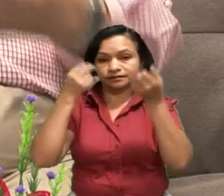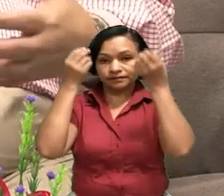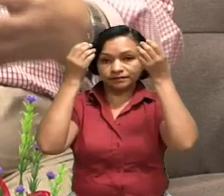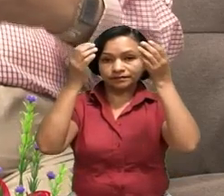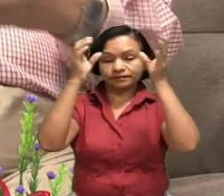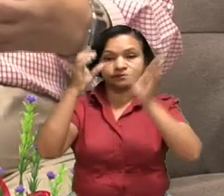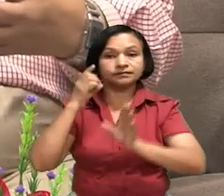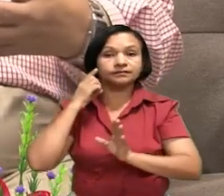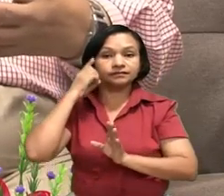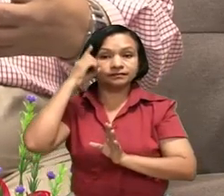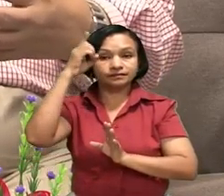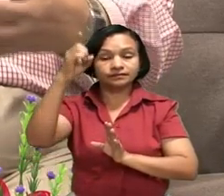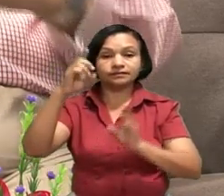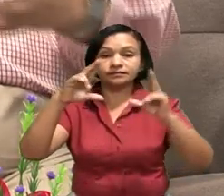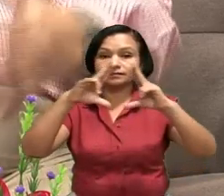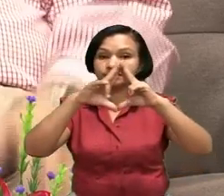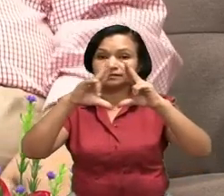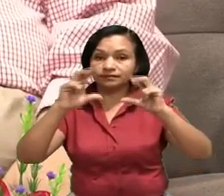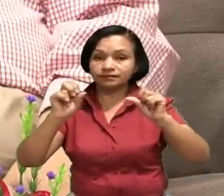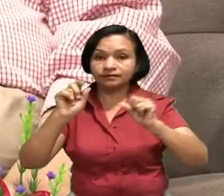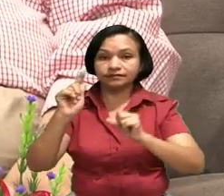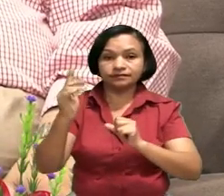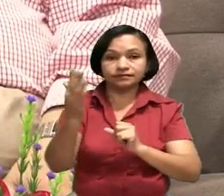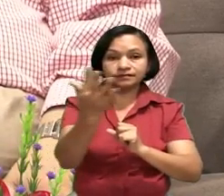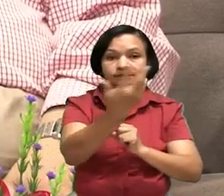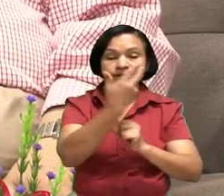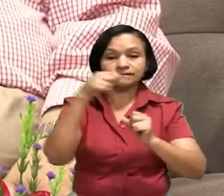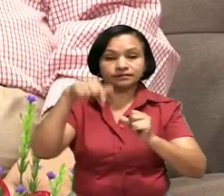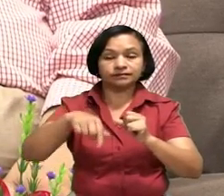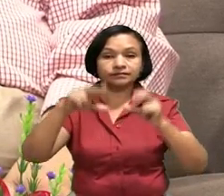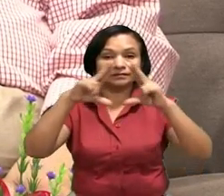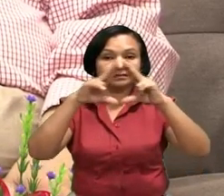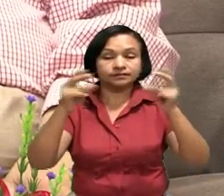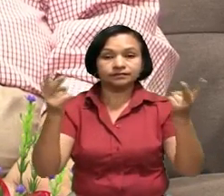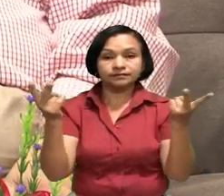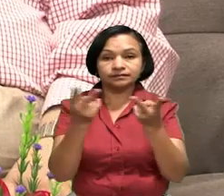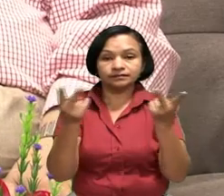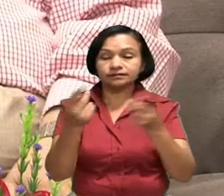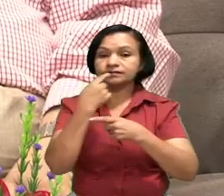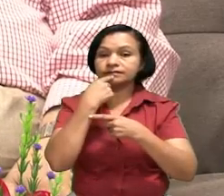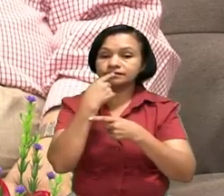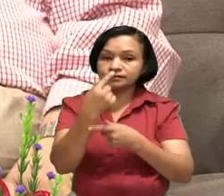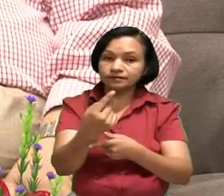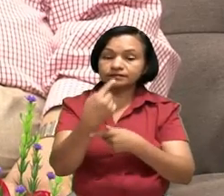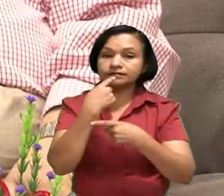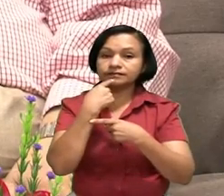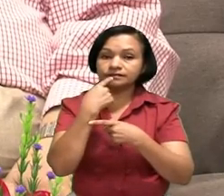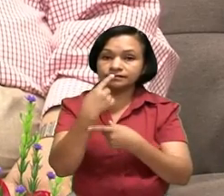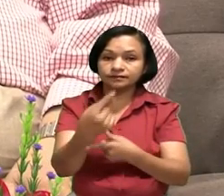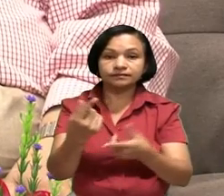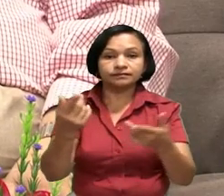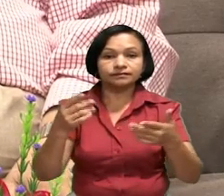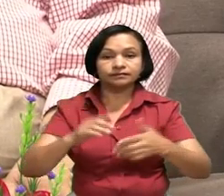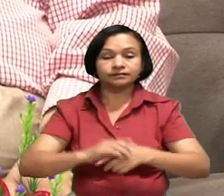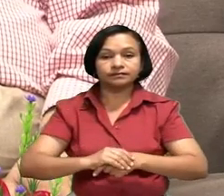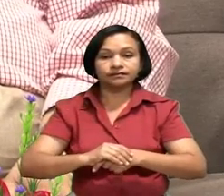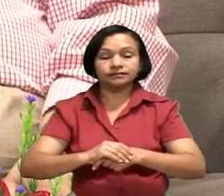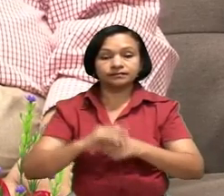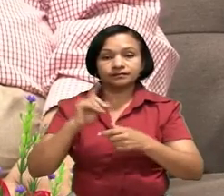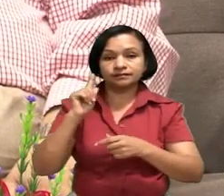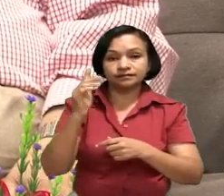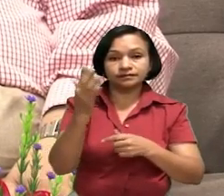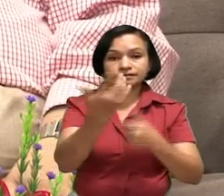desarrollo en el país nosotros en nicaragua vivimos insistiendo permanentemente lo escuchamos desde todos